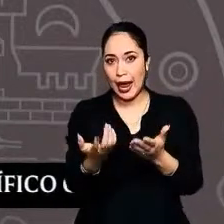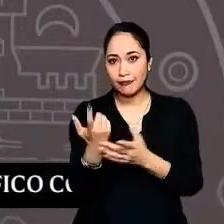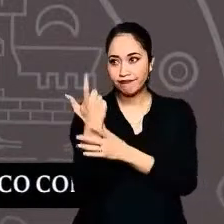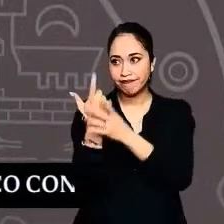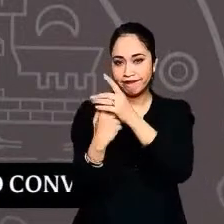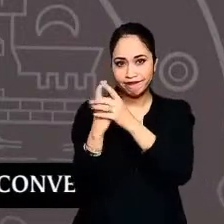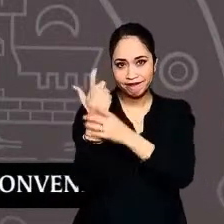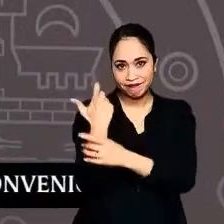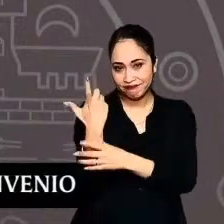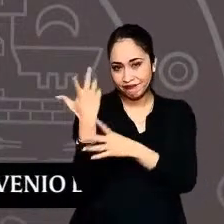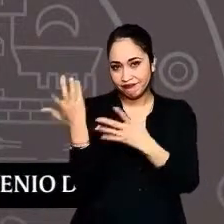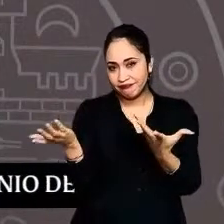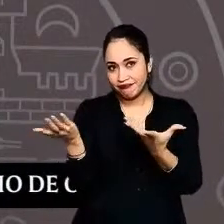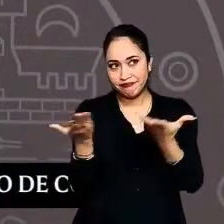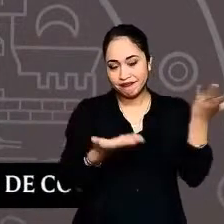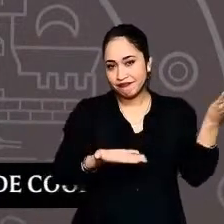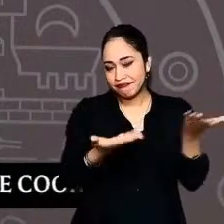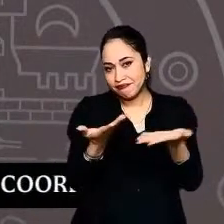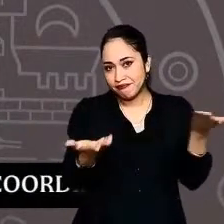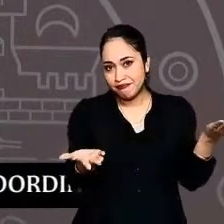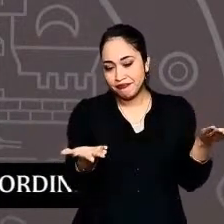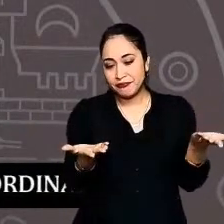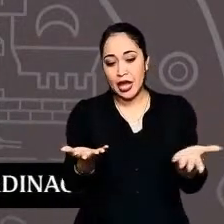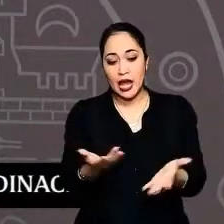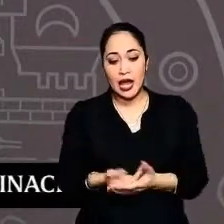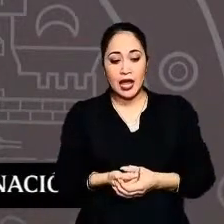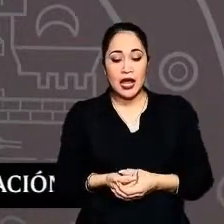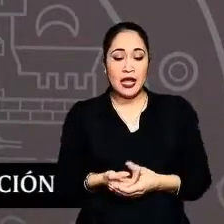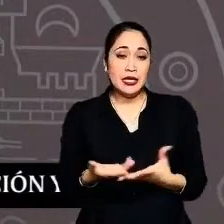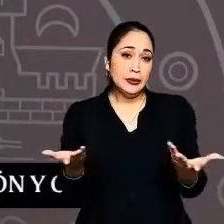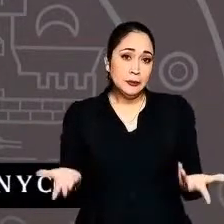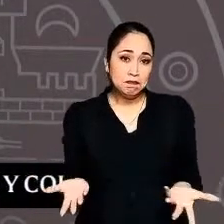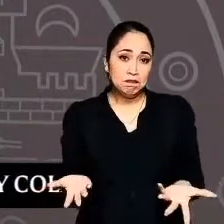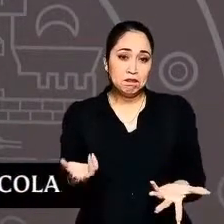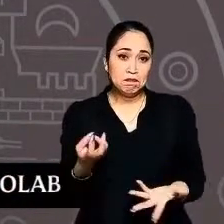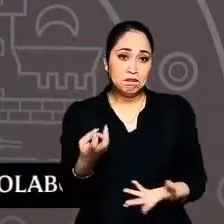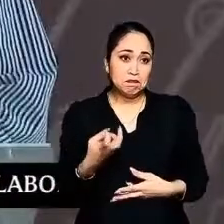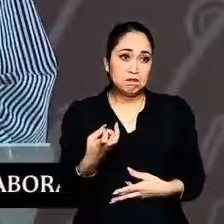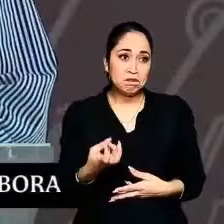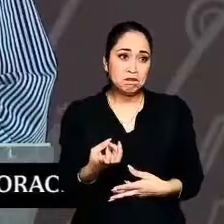por lo menos. Y entonces